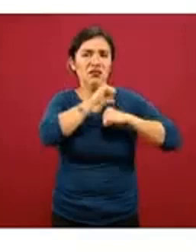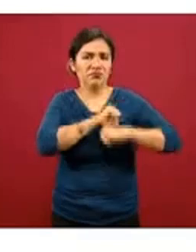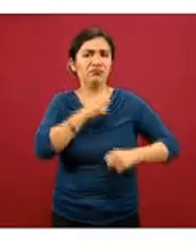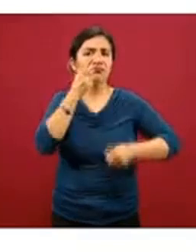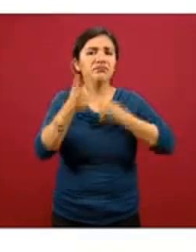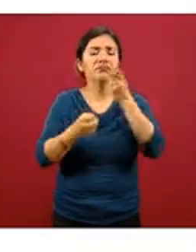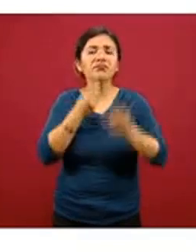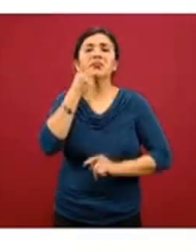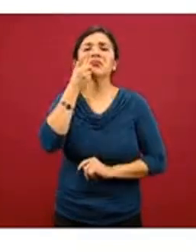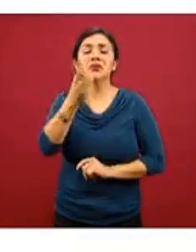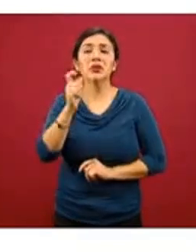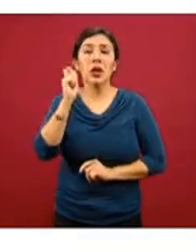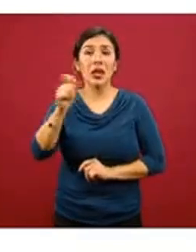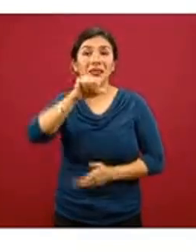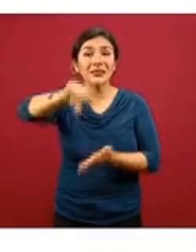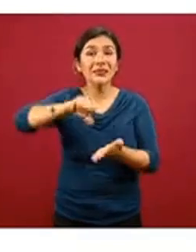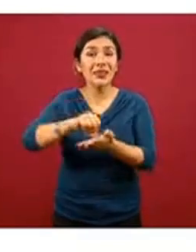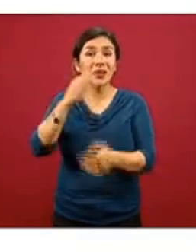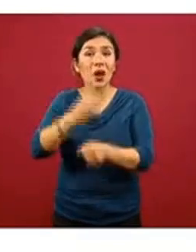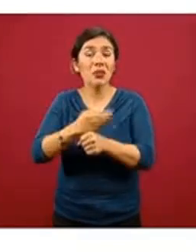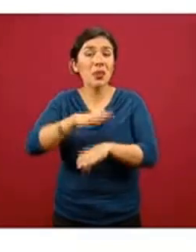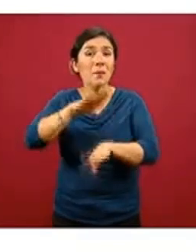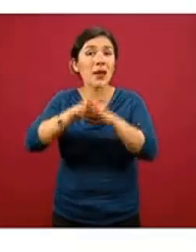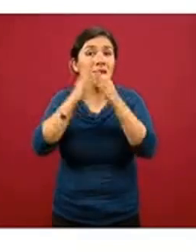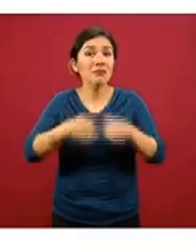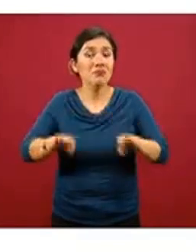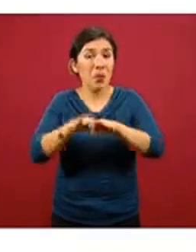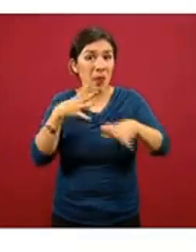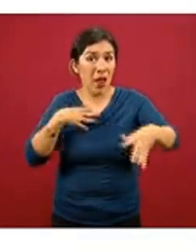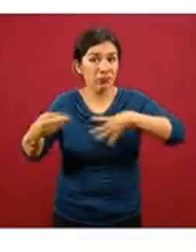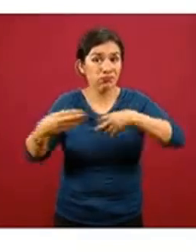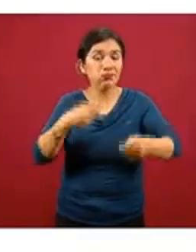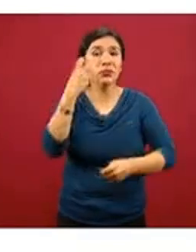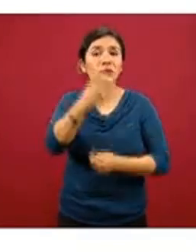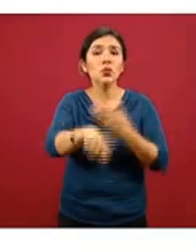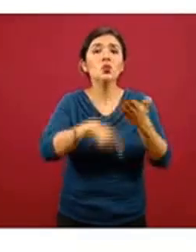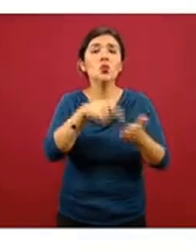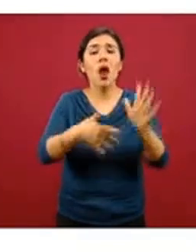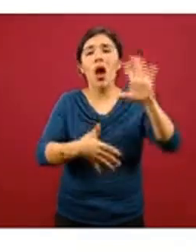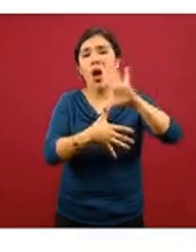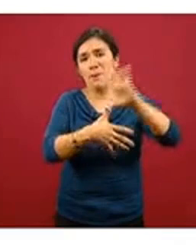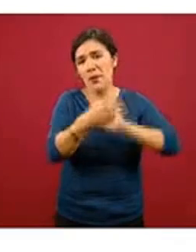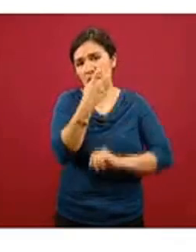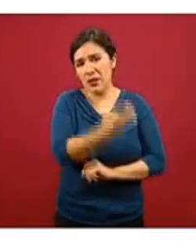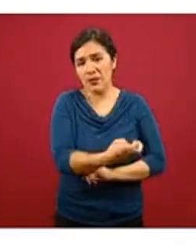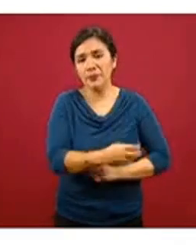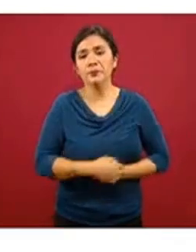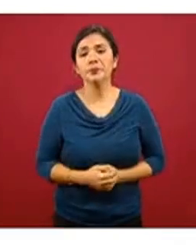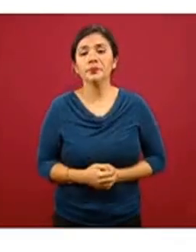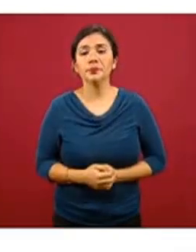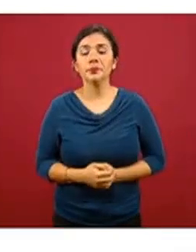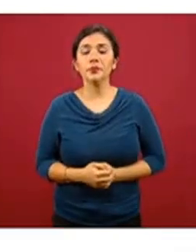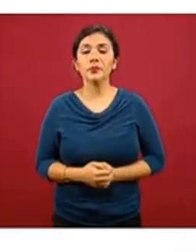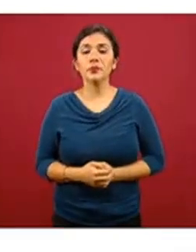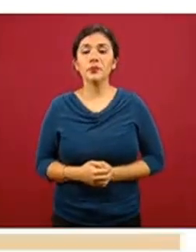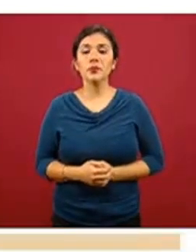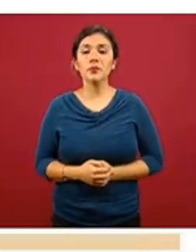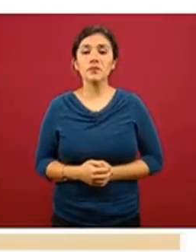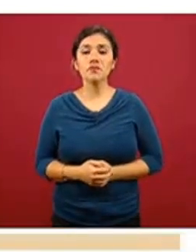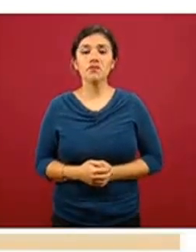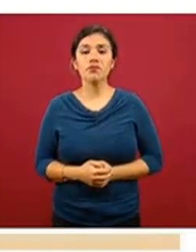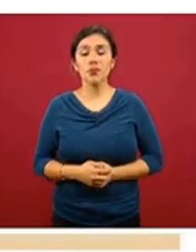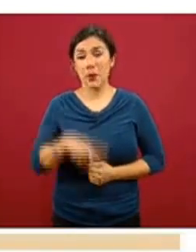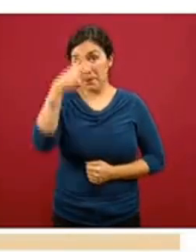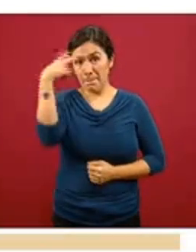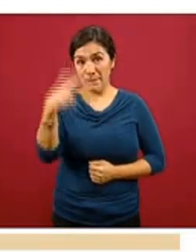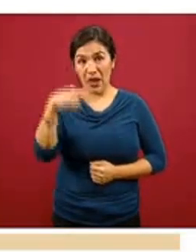precisamente en este momento el epicentro de la pandemia se encuentra en la región de las Américas. Veamos la siguiente